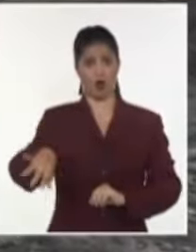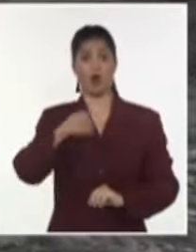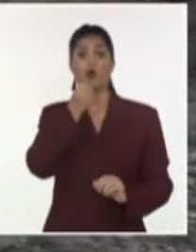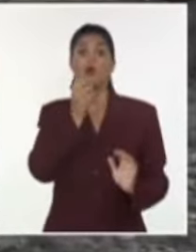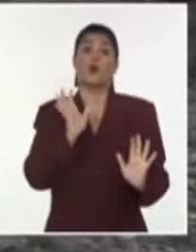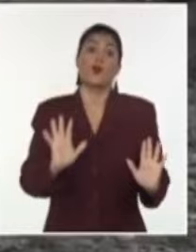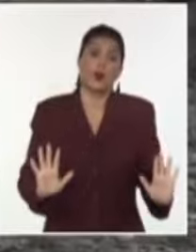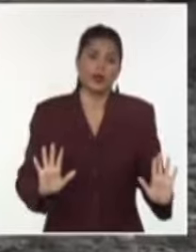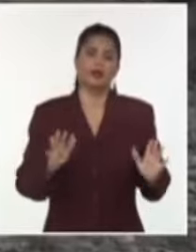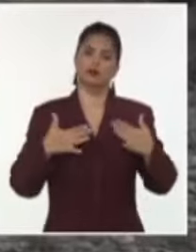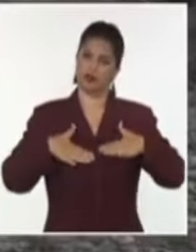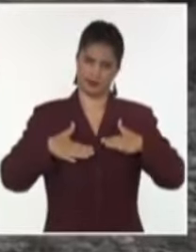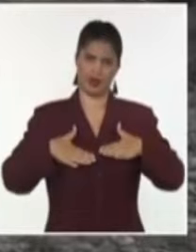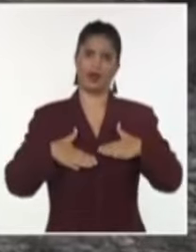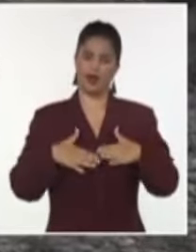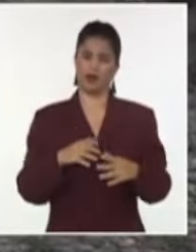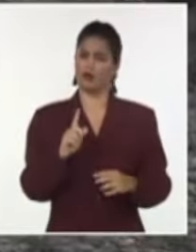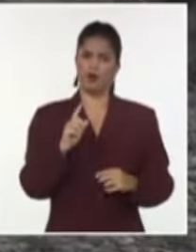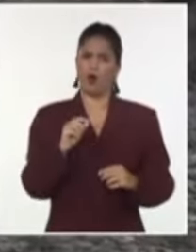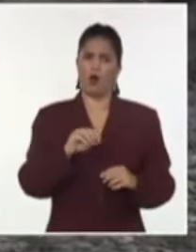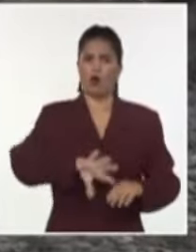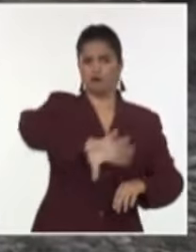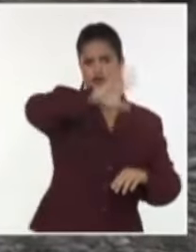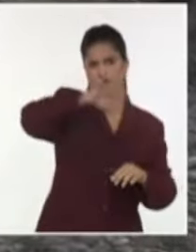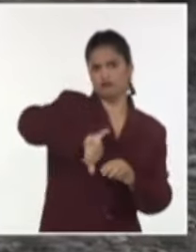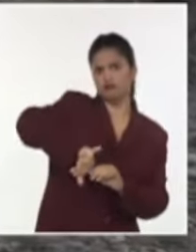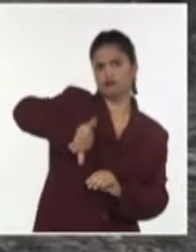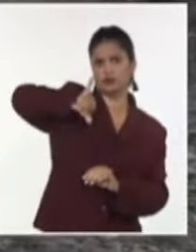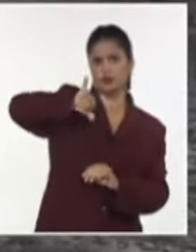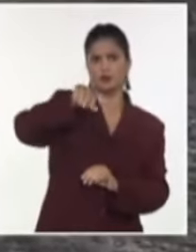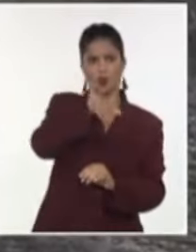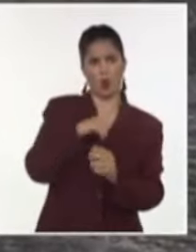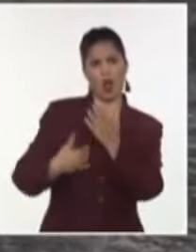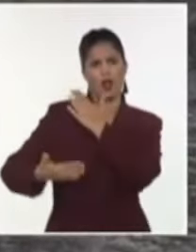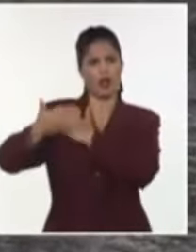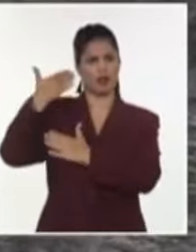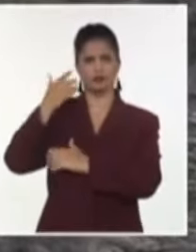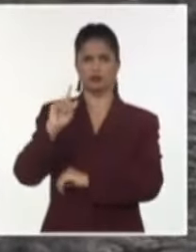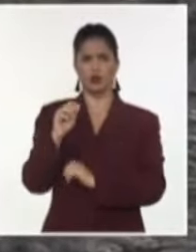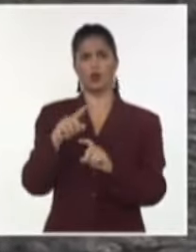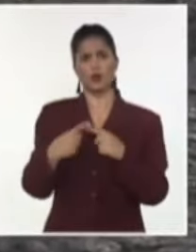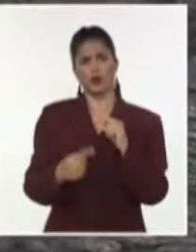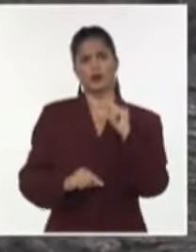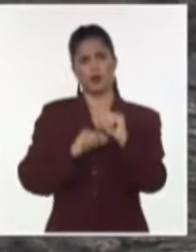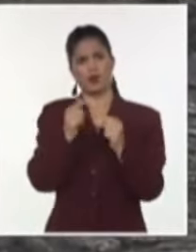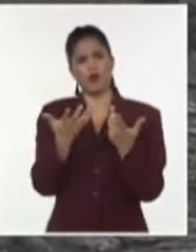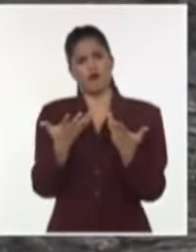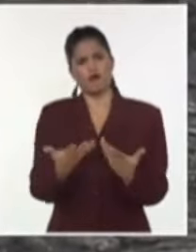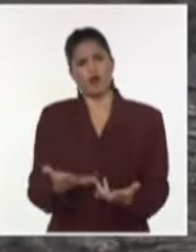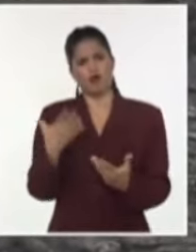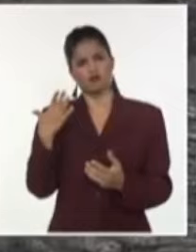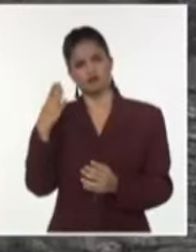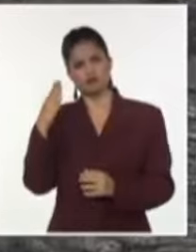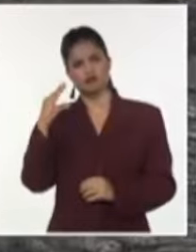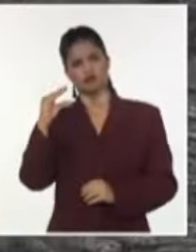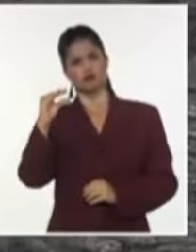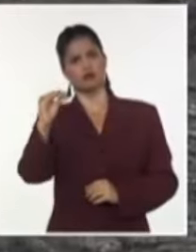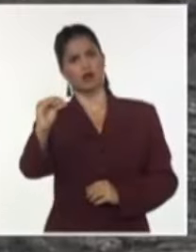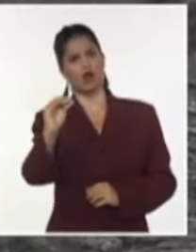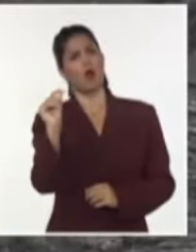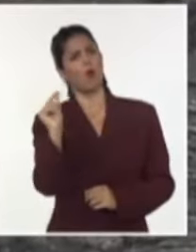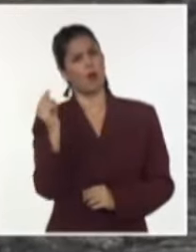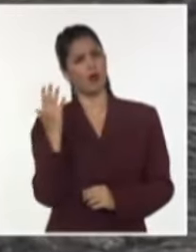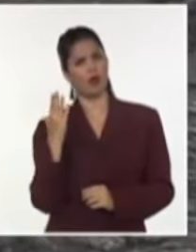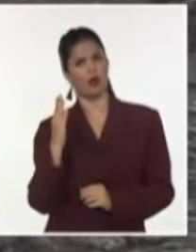tanto como en oportunidades anteriores, porque según nos decían, el fenómeno se ha ido debilitando y a su vez alejando un poco